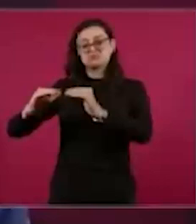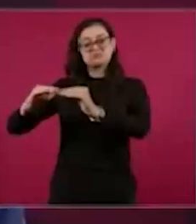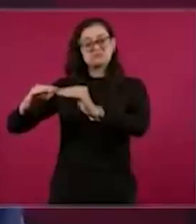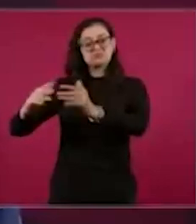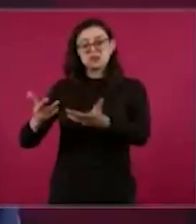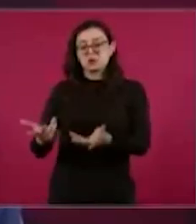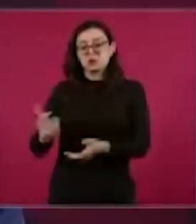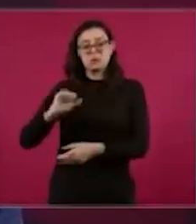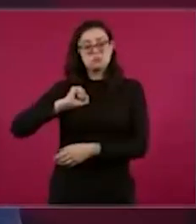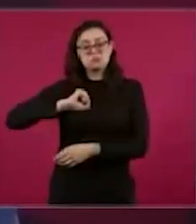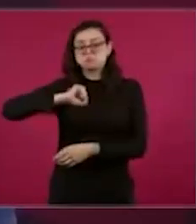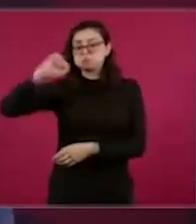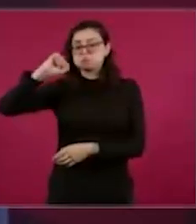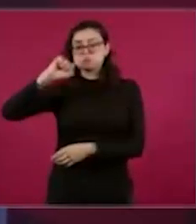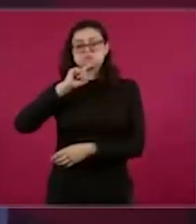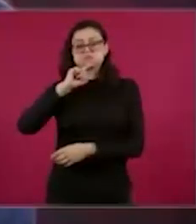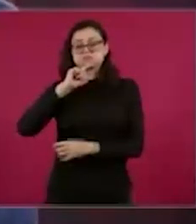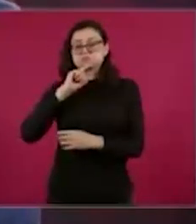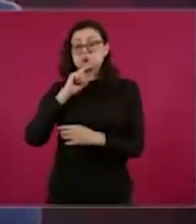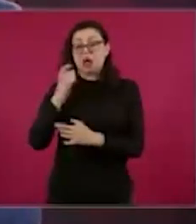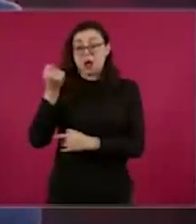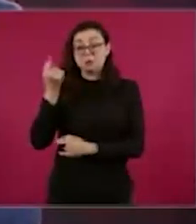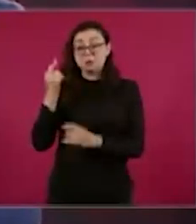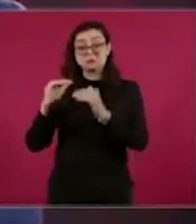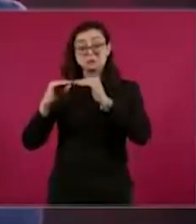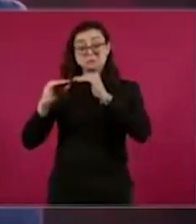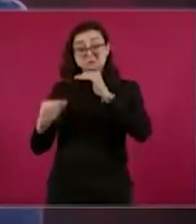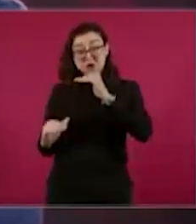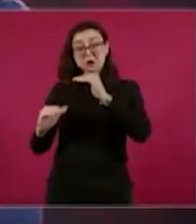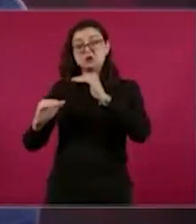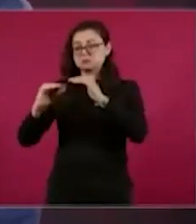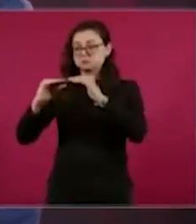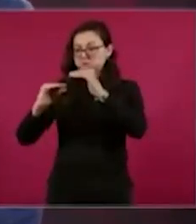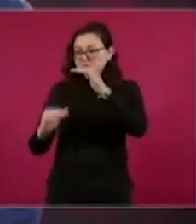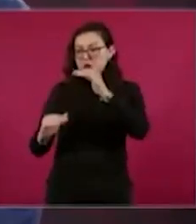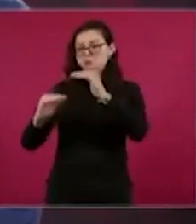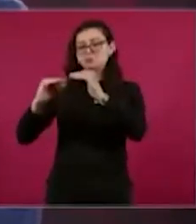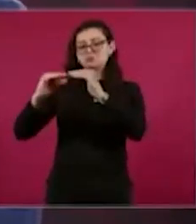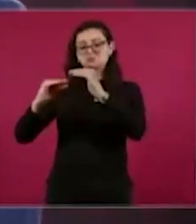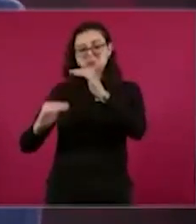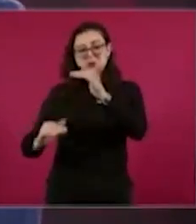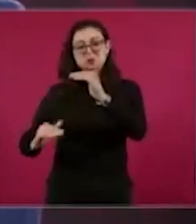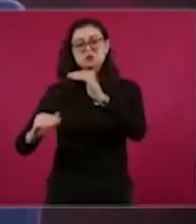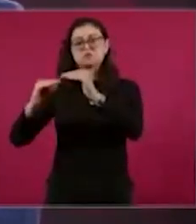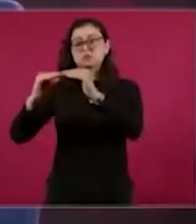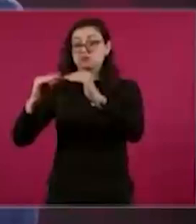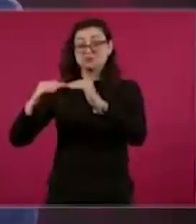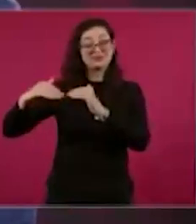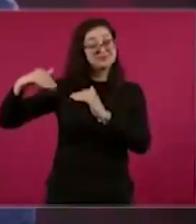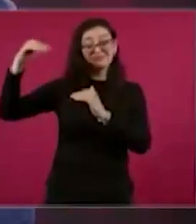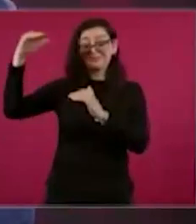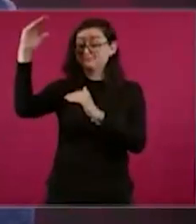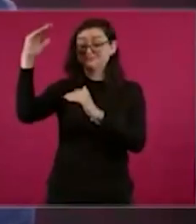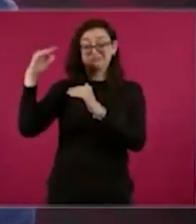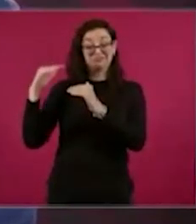gasolinas, cómo en vez de subir ha bajado. Eso también es